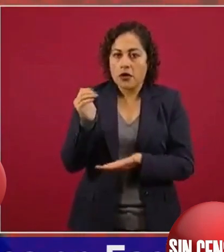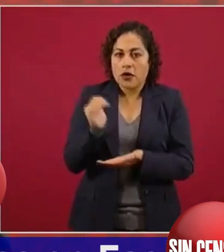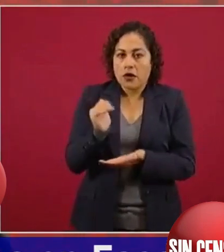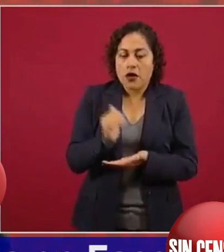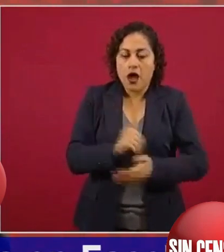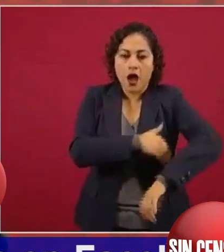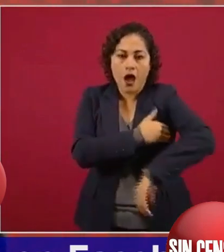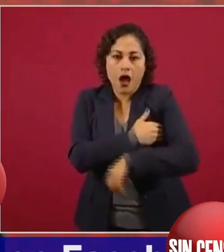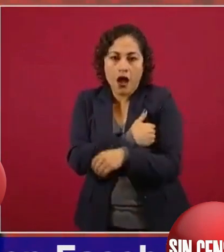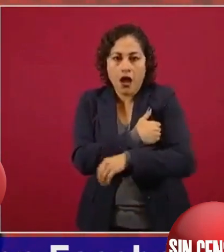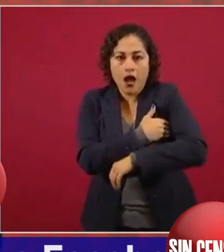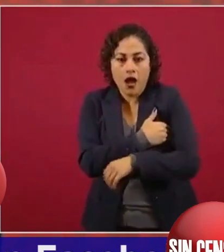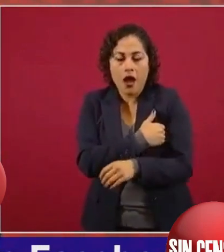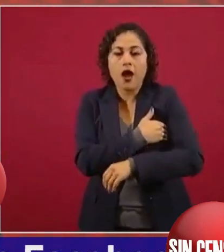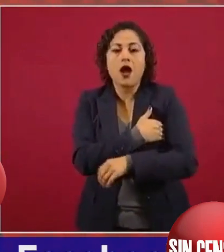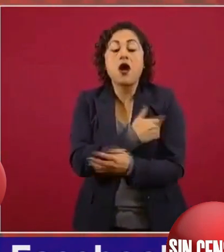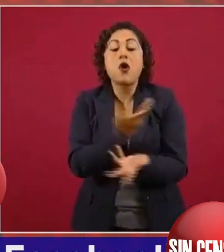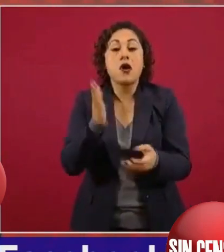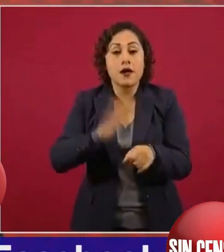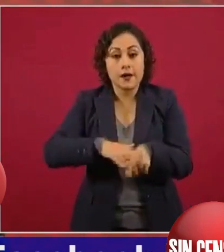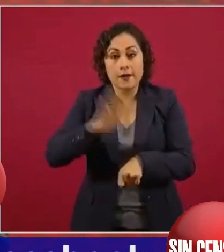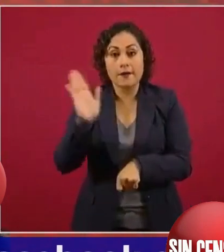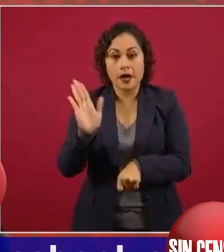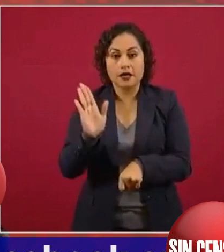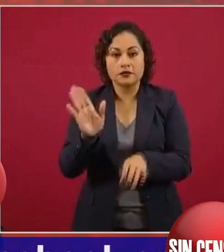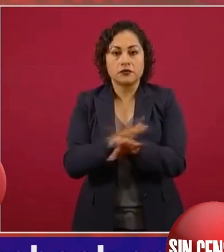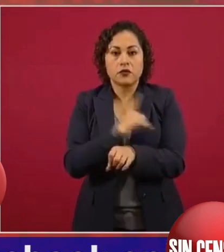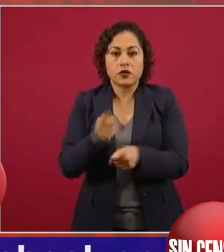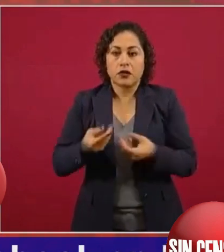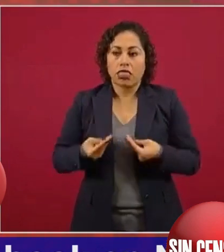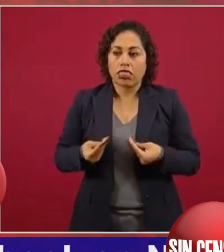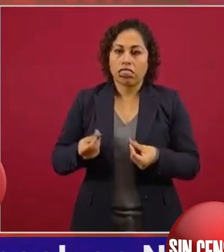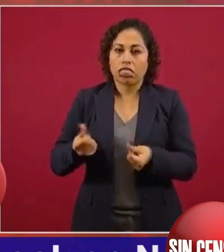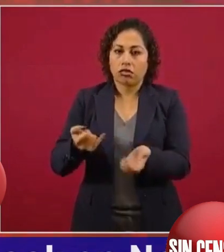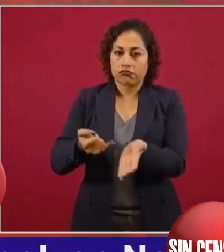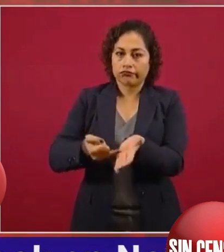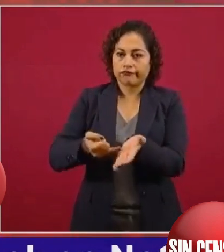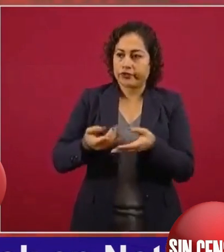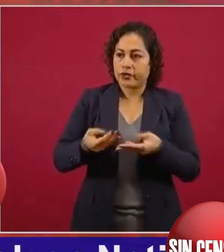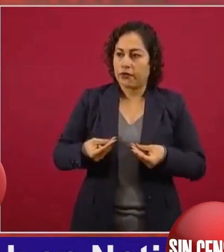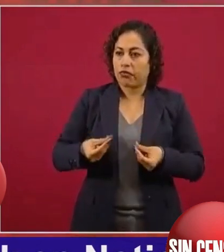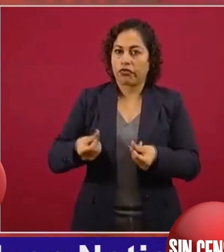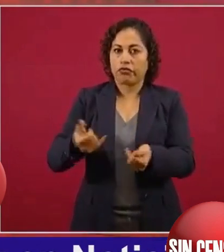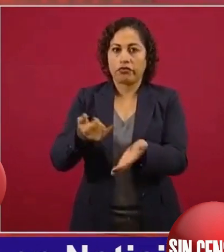el manejo de sus ahorros de pensión.